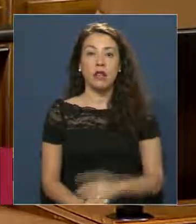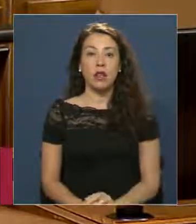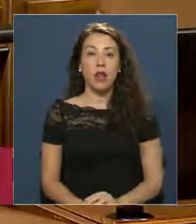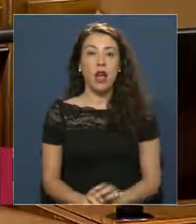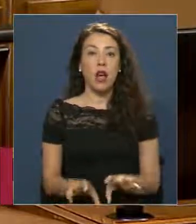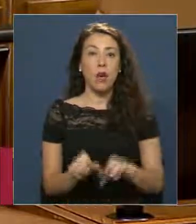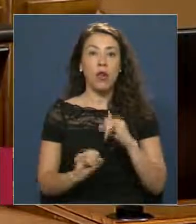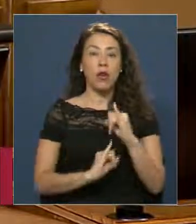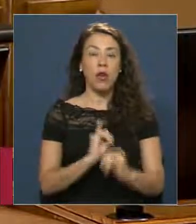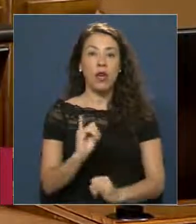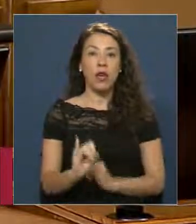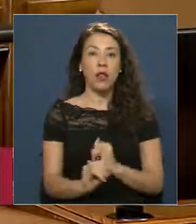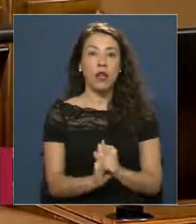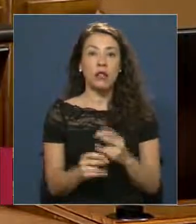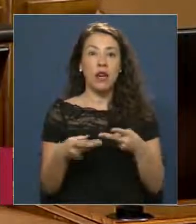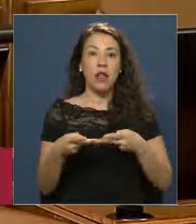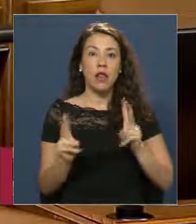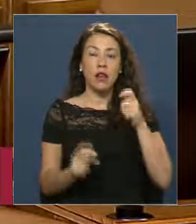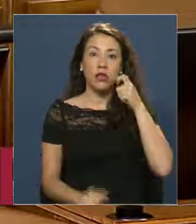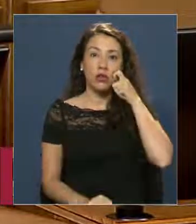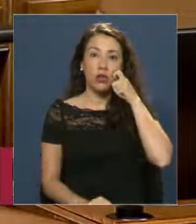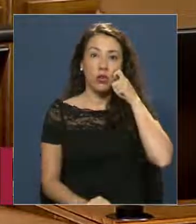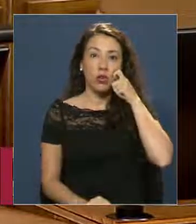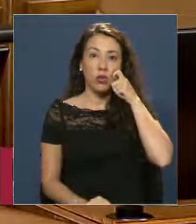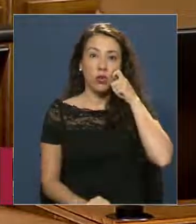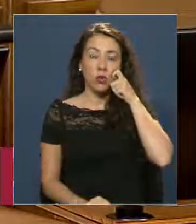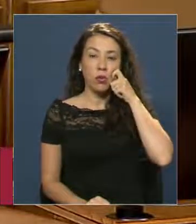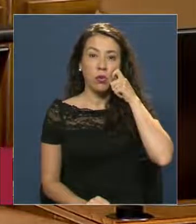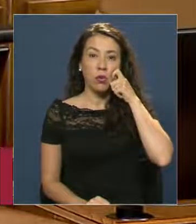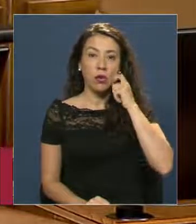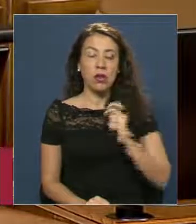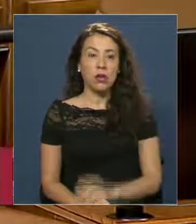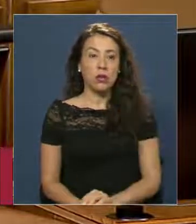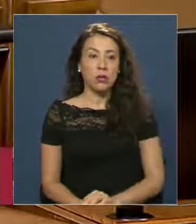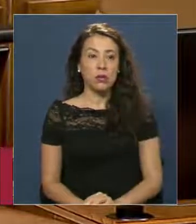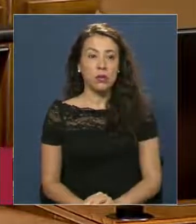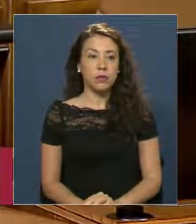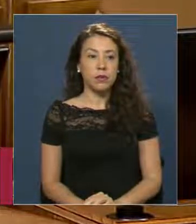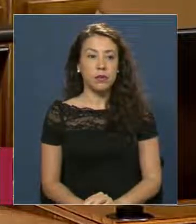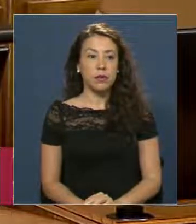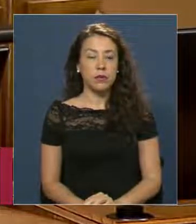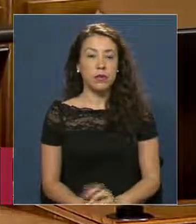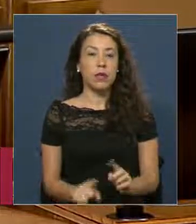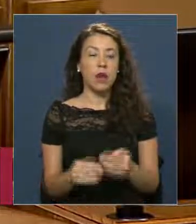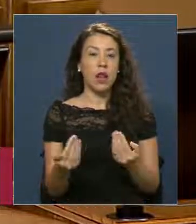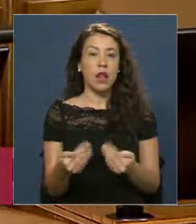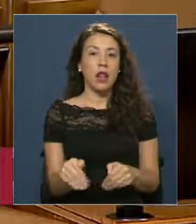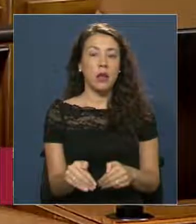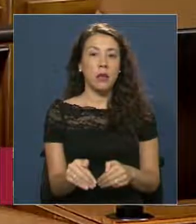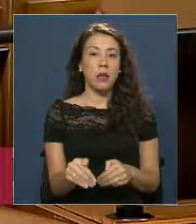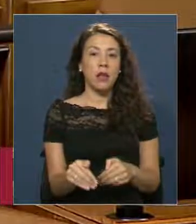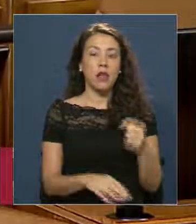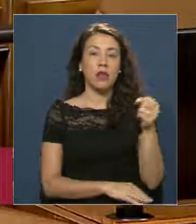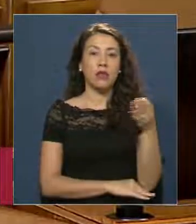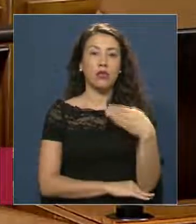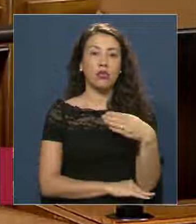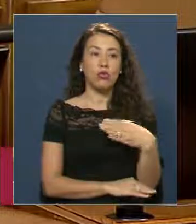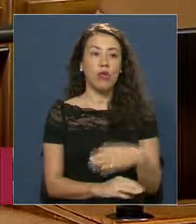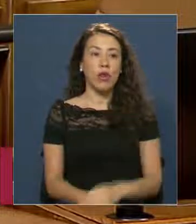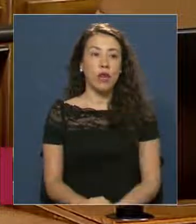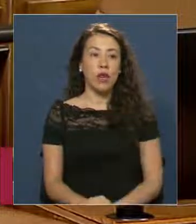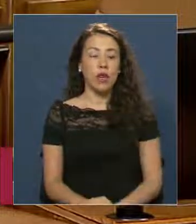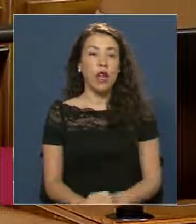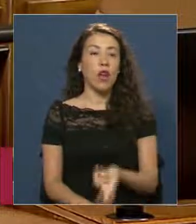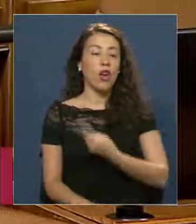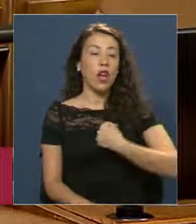Tratados internacionales de derechos humanos que son, por lo tanto, un límite a la soberanía de